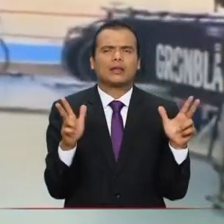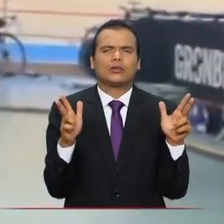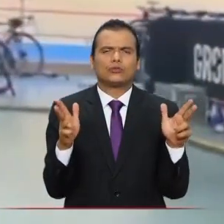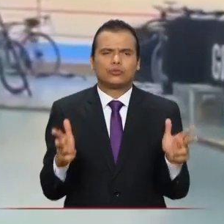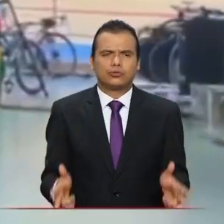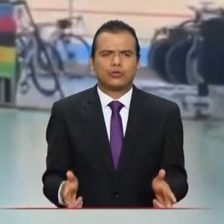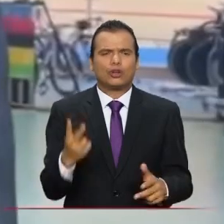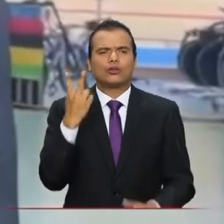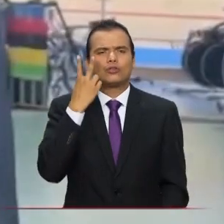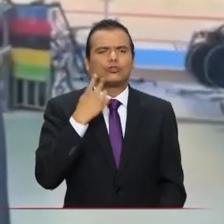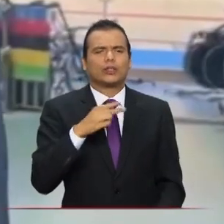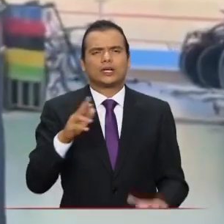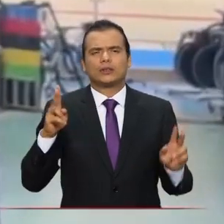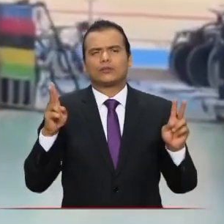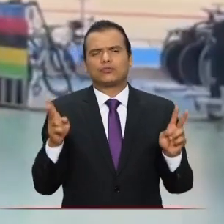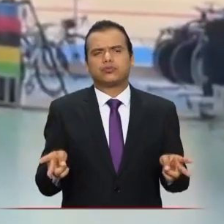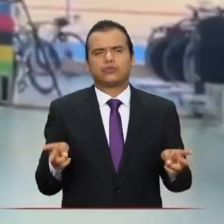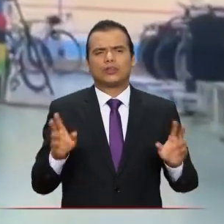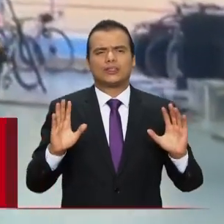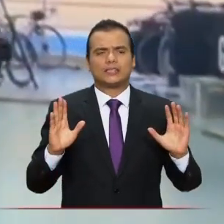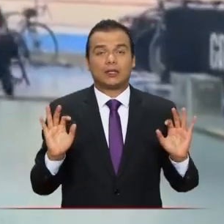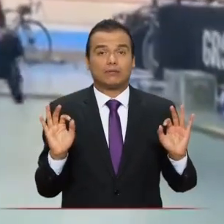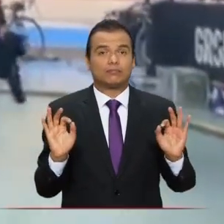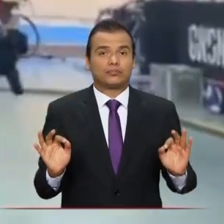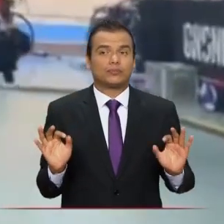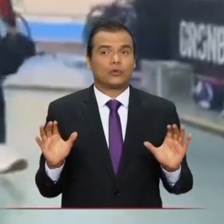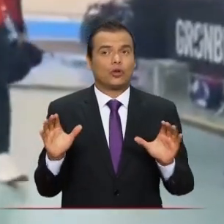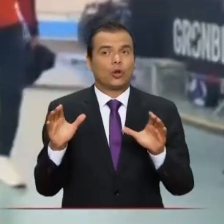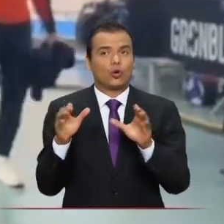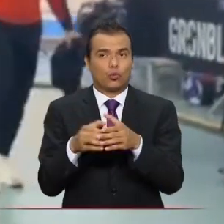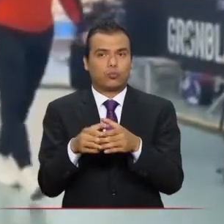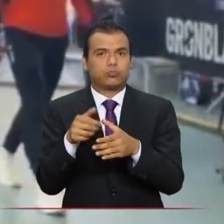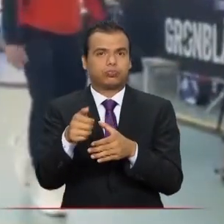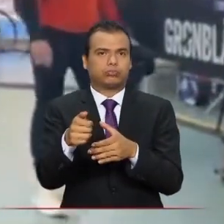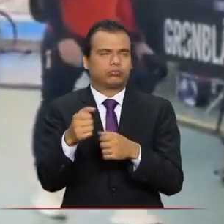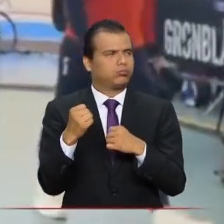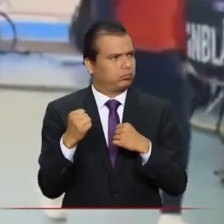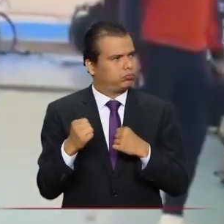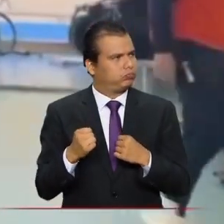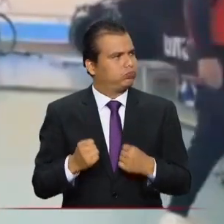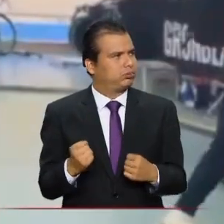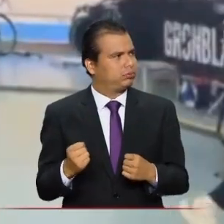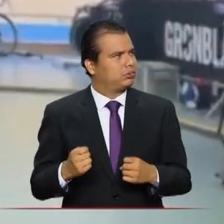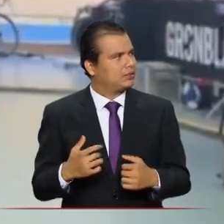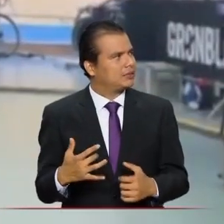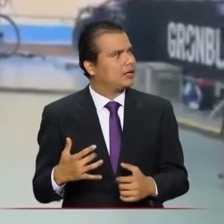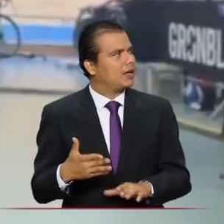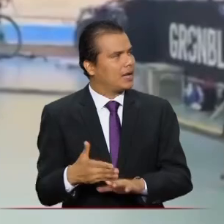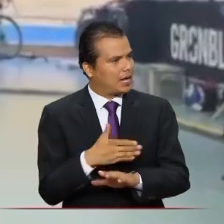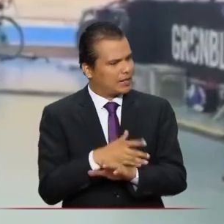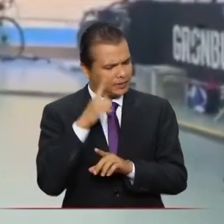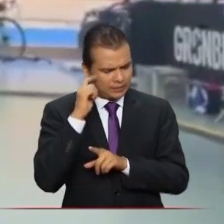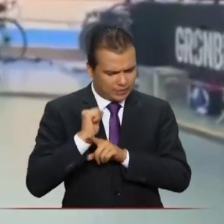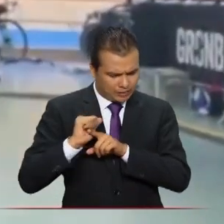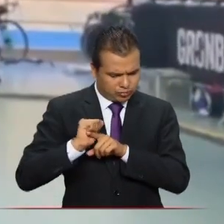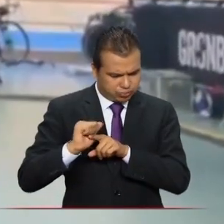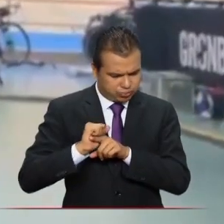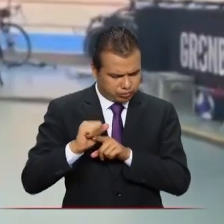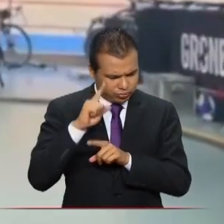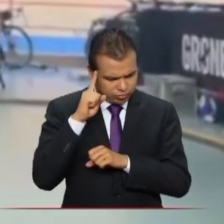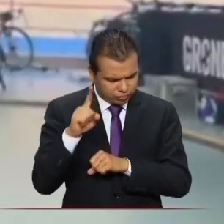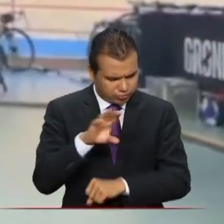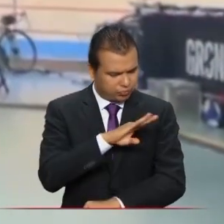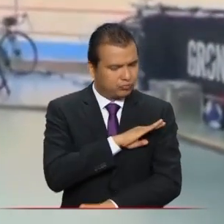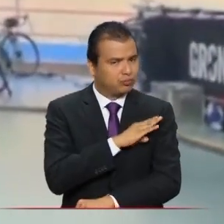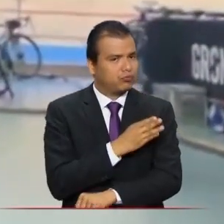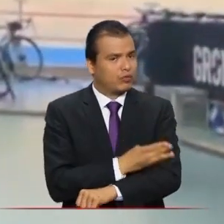creo que toda la selección se encuentra en un buen momento. Ha sido una preparación fuerte de cara a este